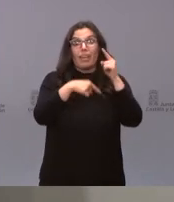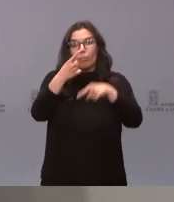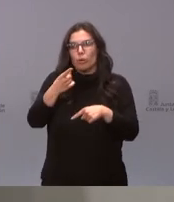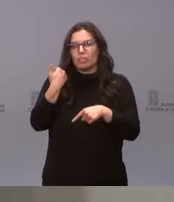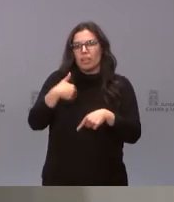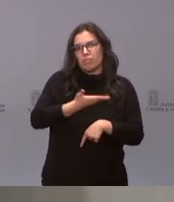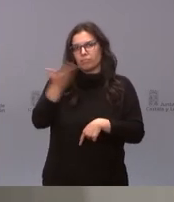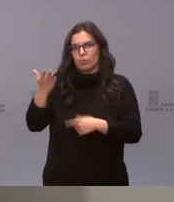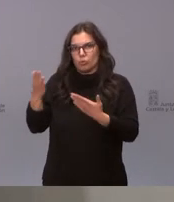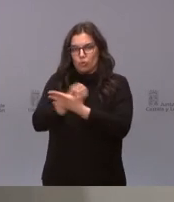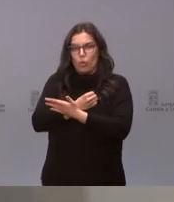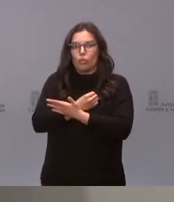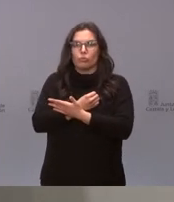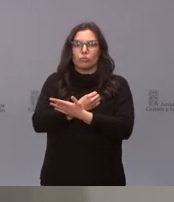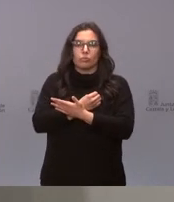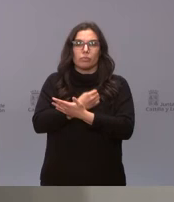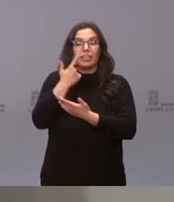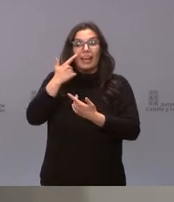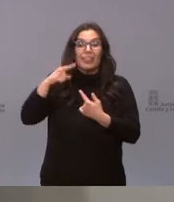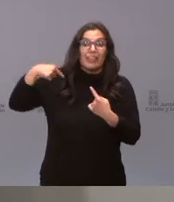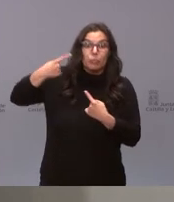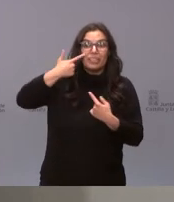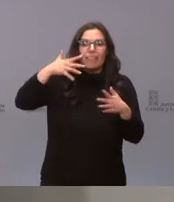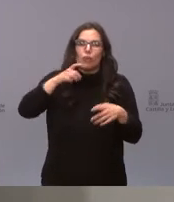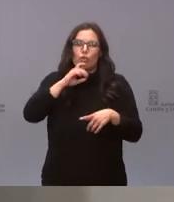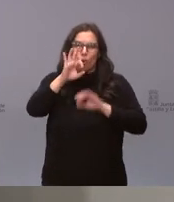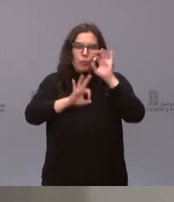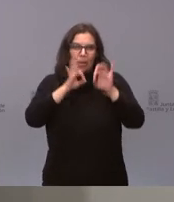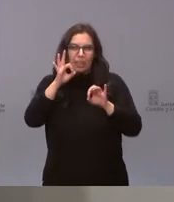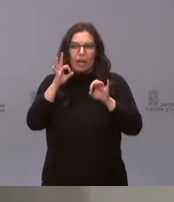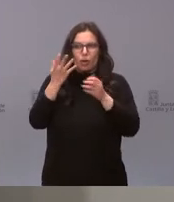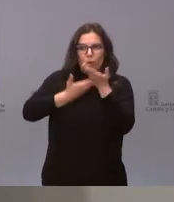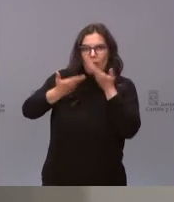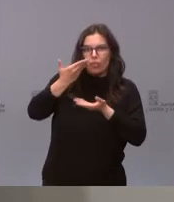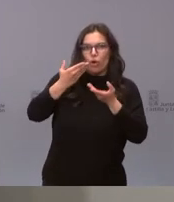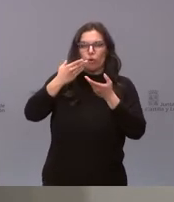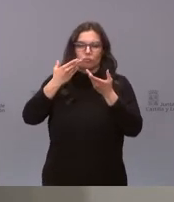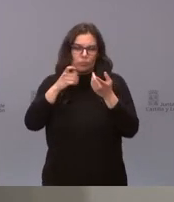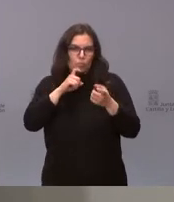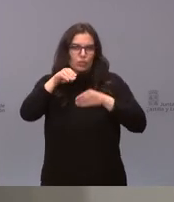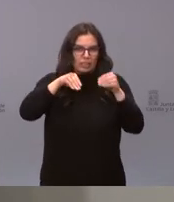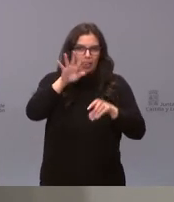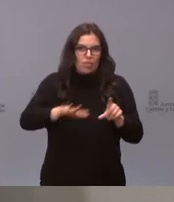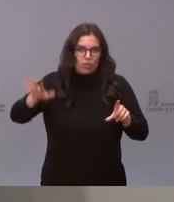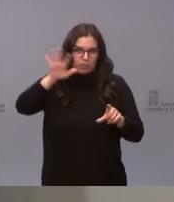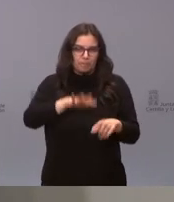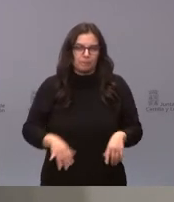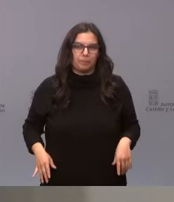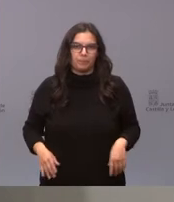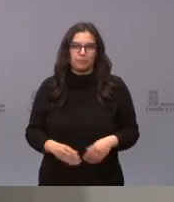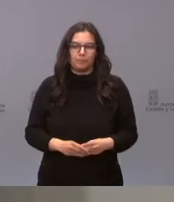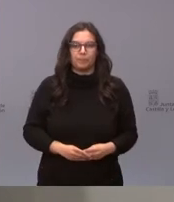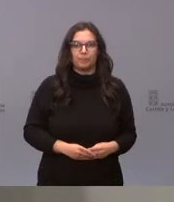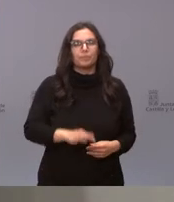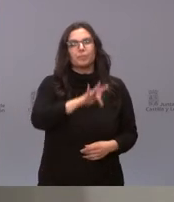población y ya se vería es el encaje que se puede hacer con la estrategia nacional era